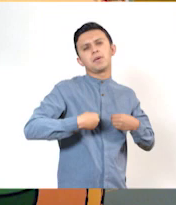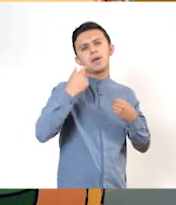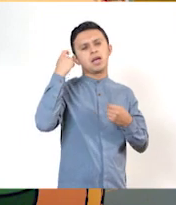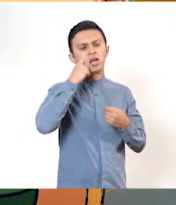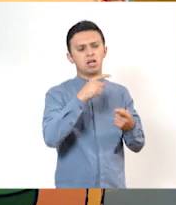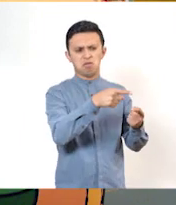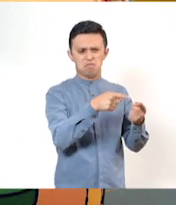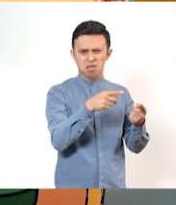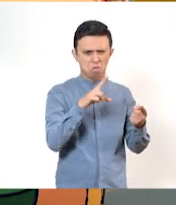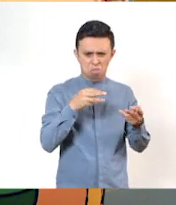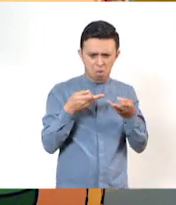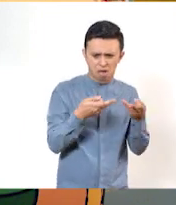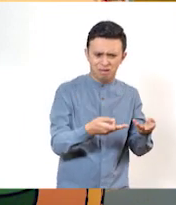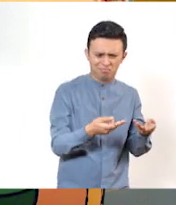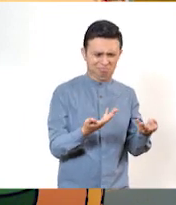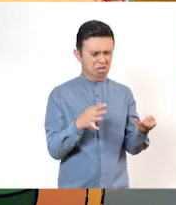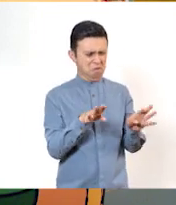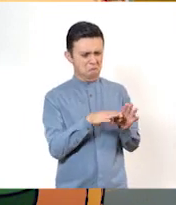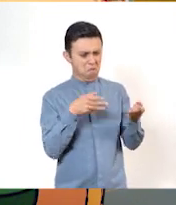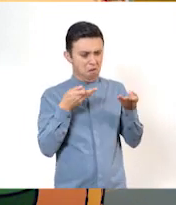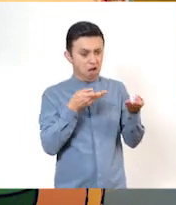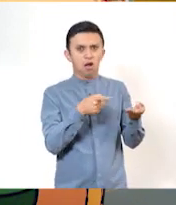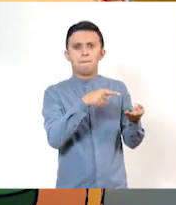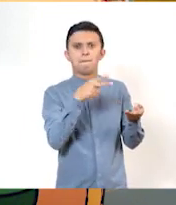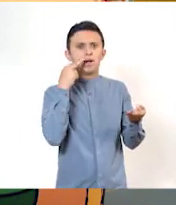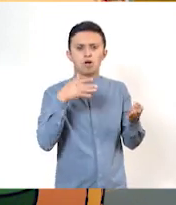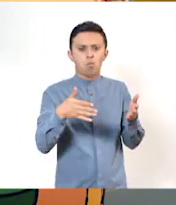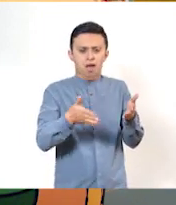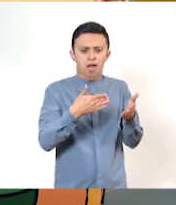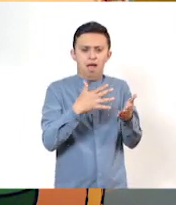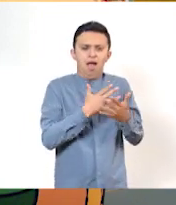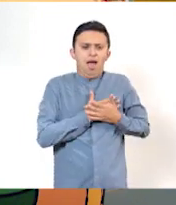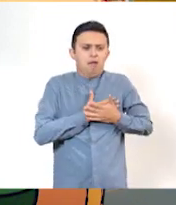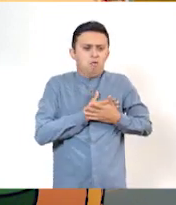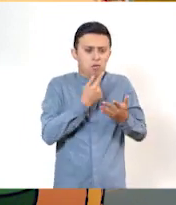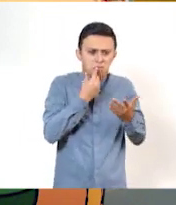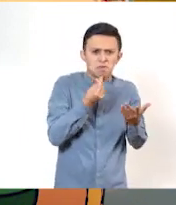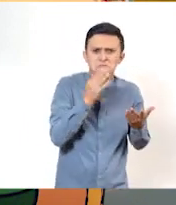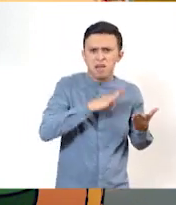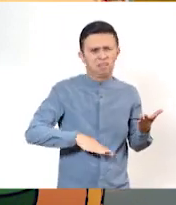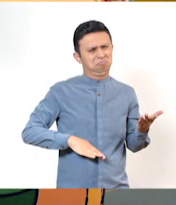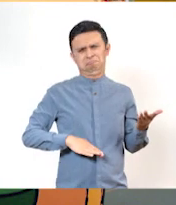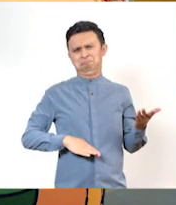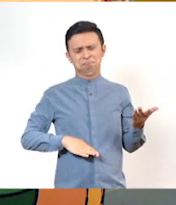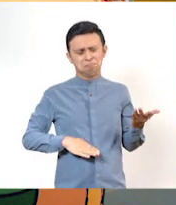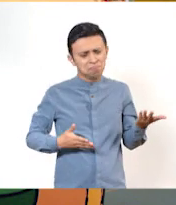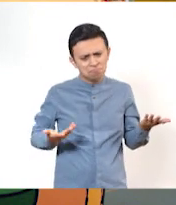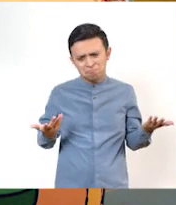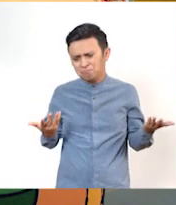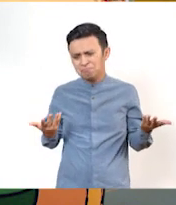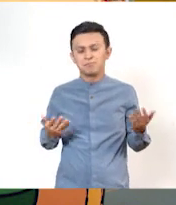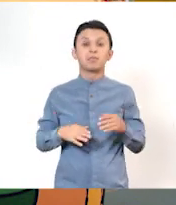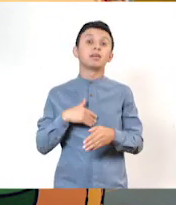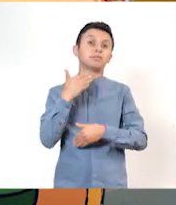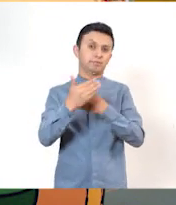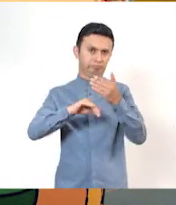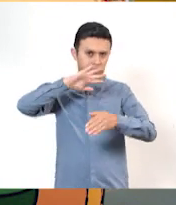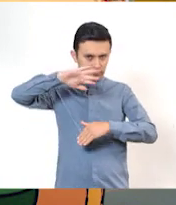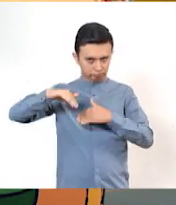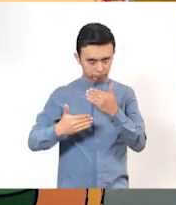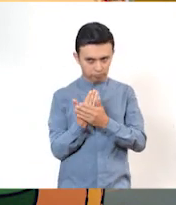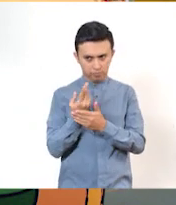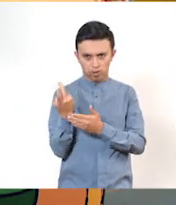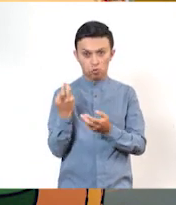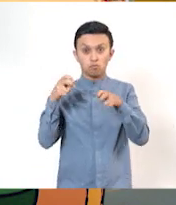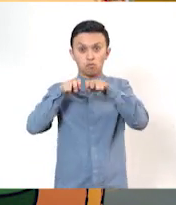de Guerrero, ¿no se antoja? ¿Cómo no se va a antojar si lo que se hace con amor no puede saber mal? Al día